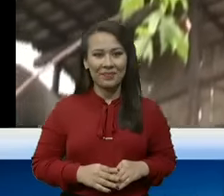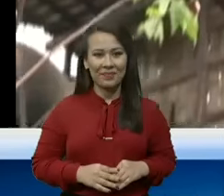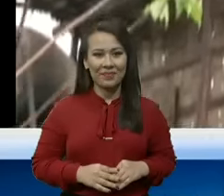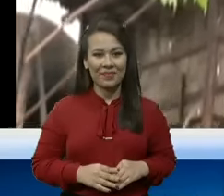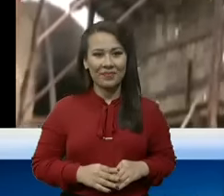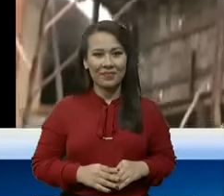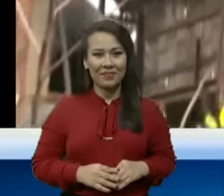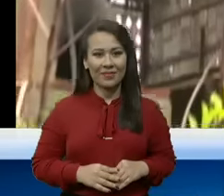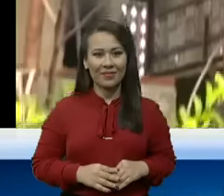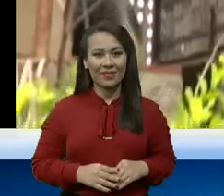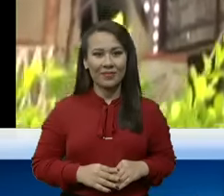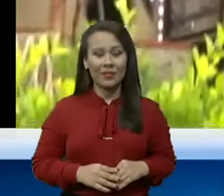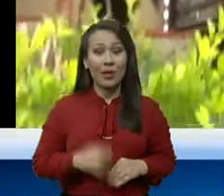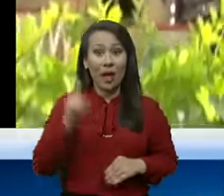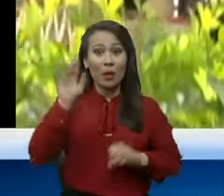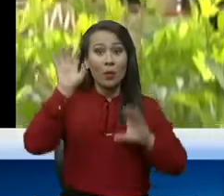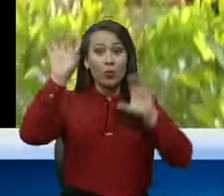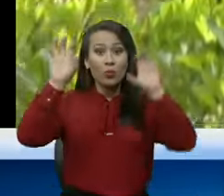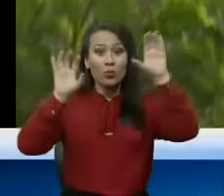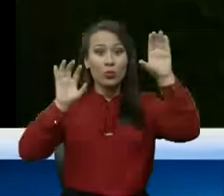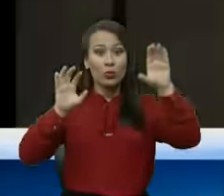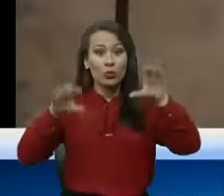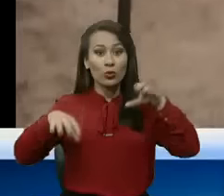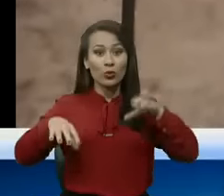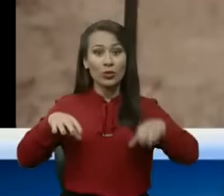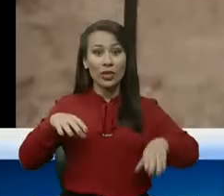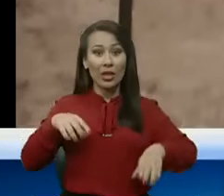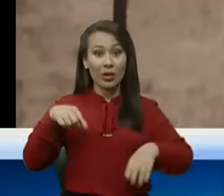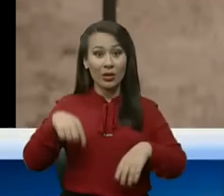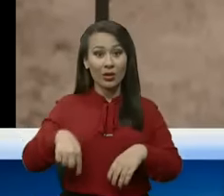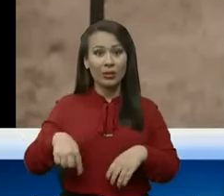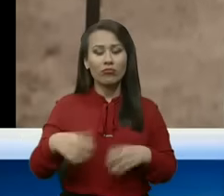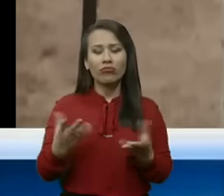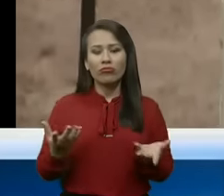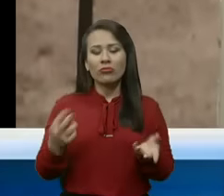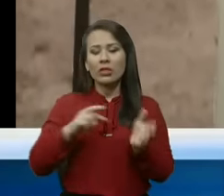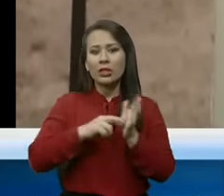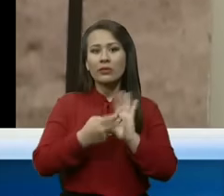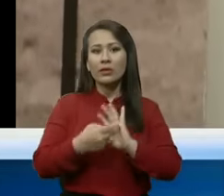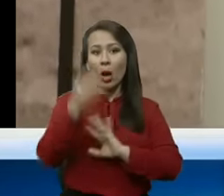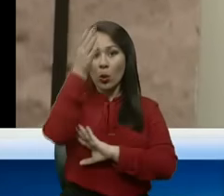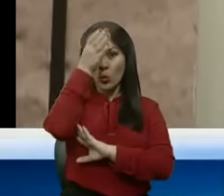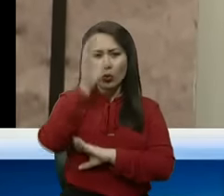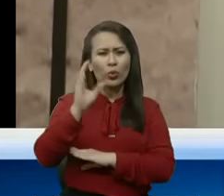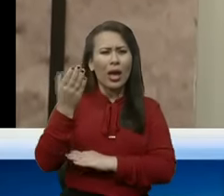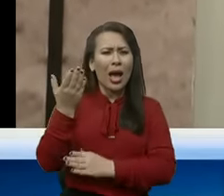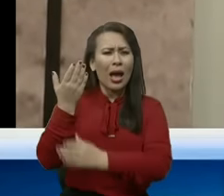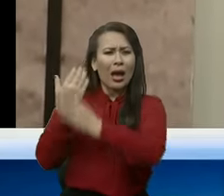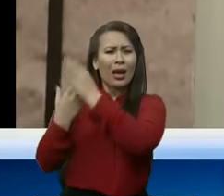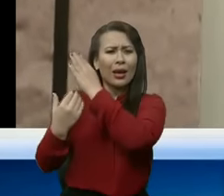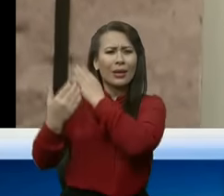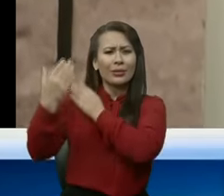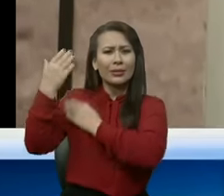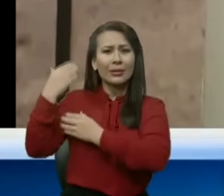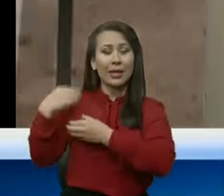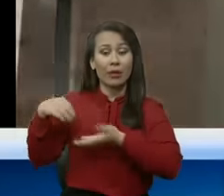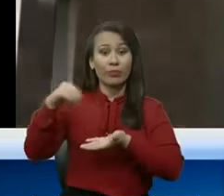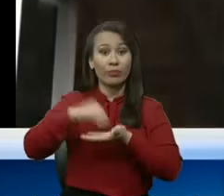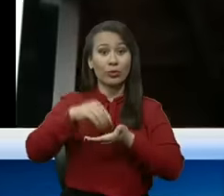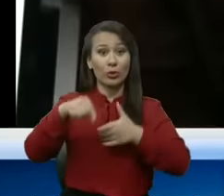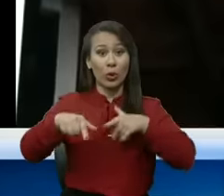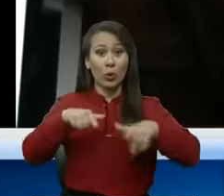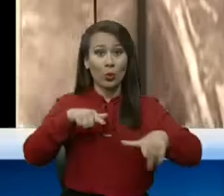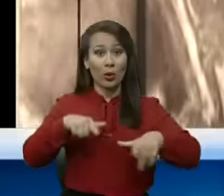santaelena el museo amantes de zumpa eh corresponde a la cultura más antigua que se ubicó aquí en la